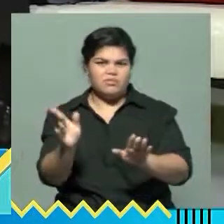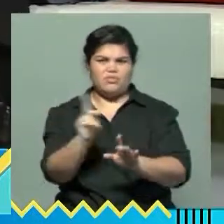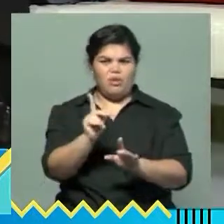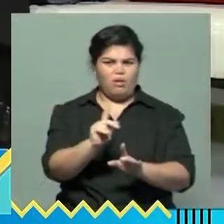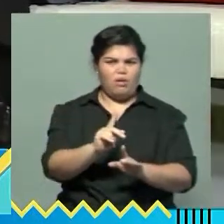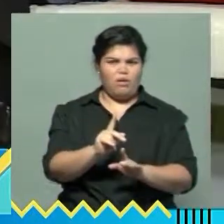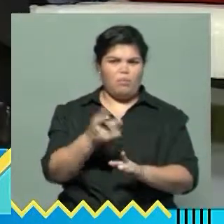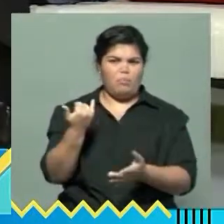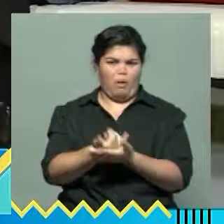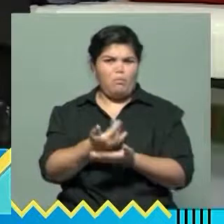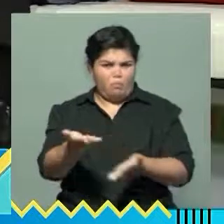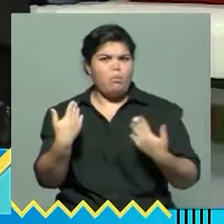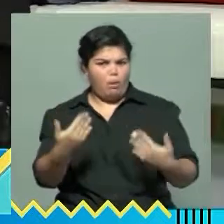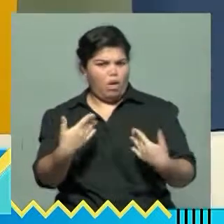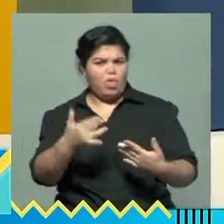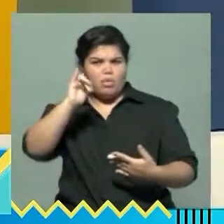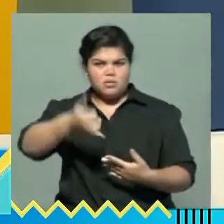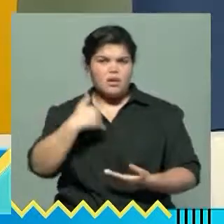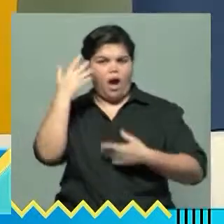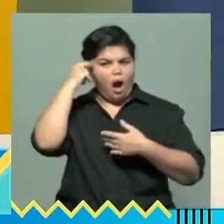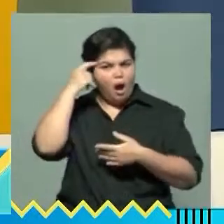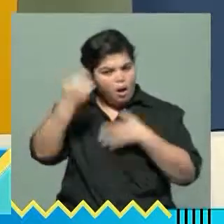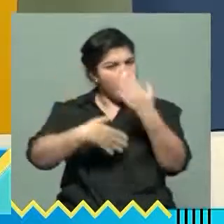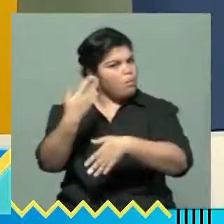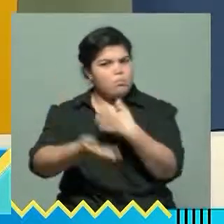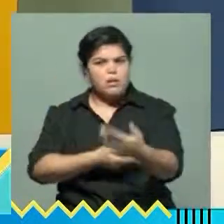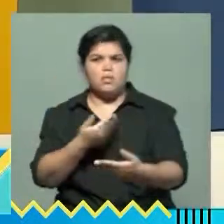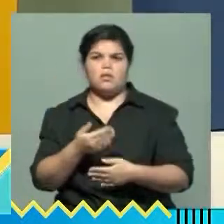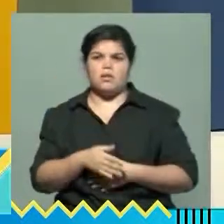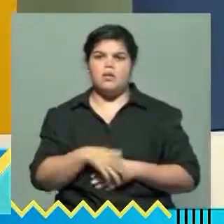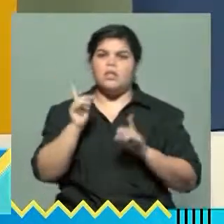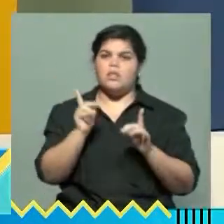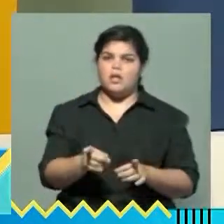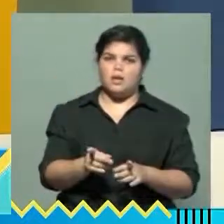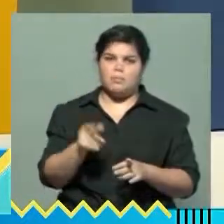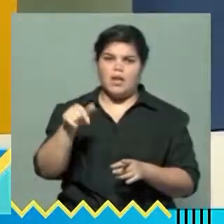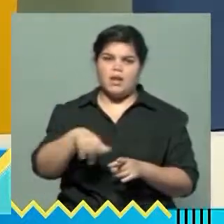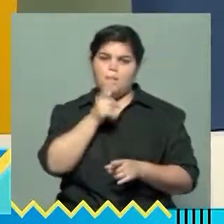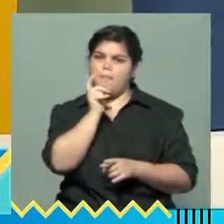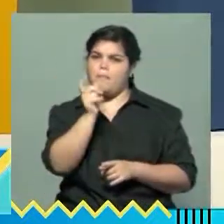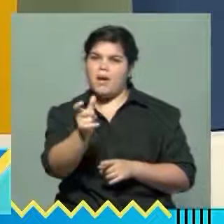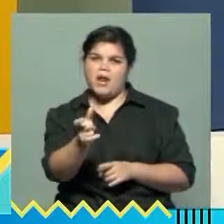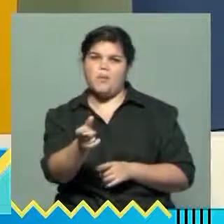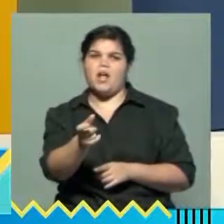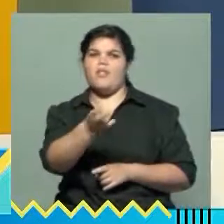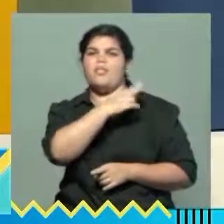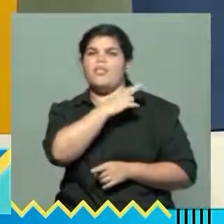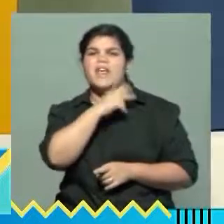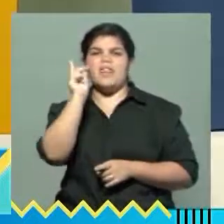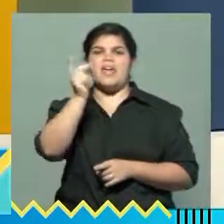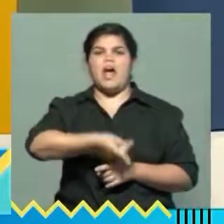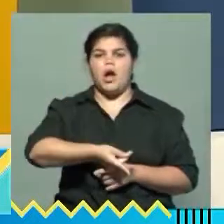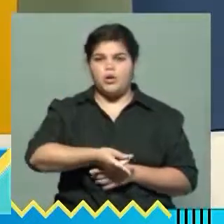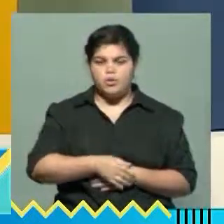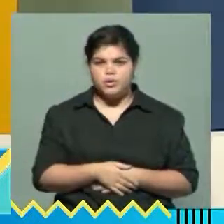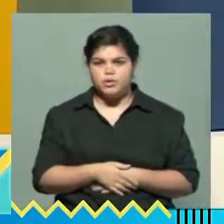llevan adelante un proceso, podríamos llamar, de maestría en el sentido amplio de la palabra, de liderazgo no en un sentido laboral,